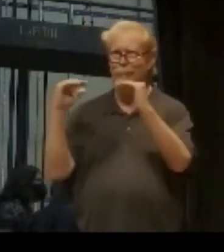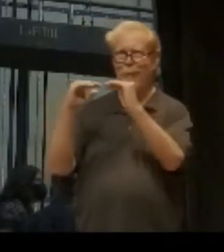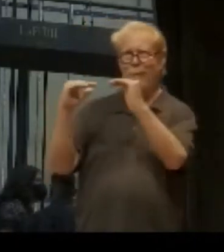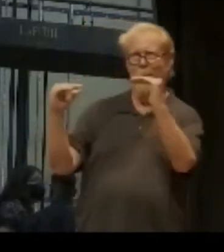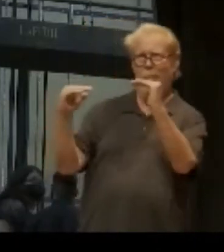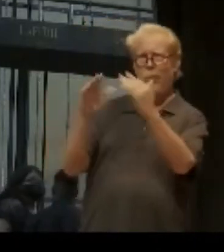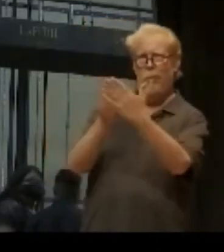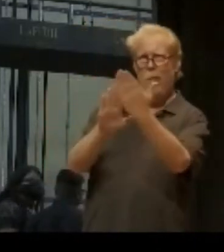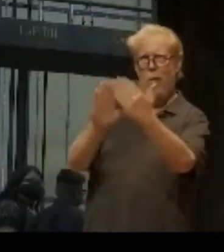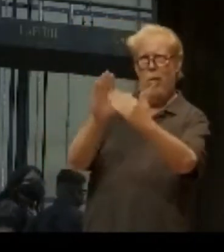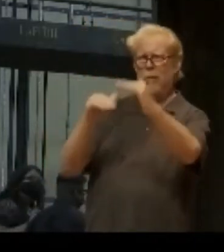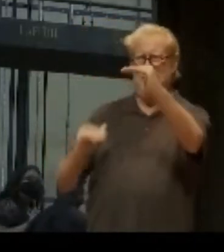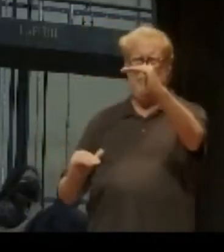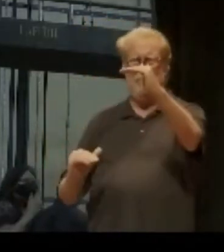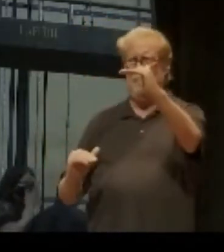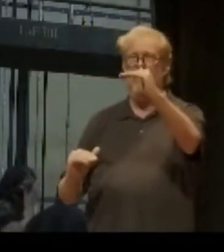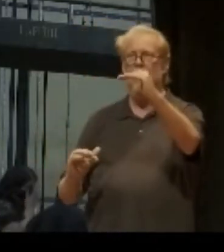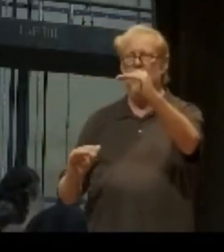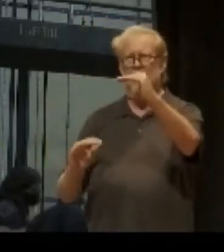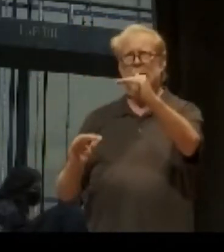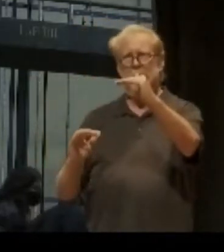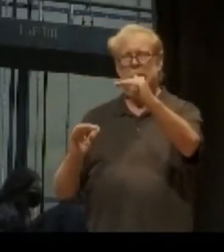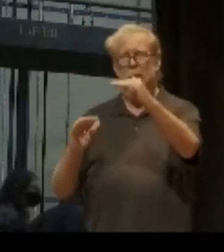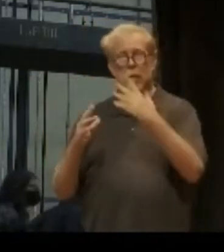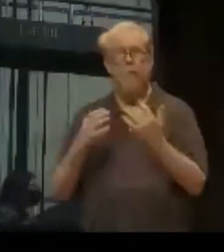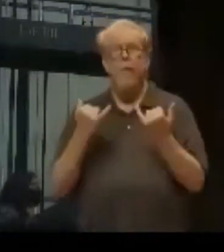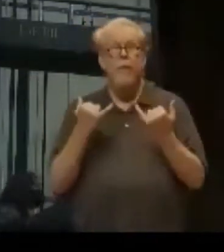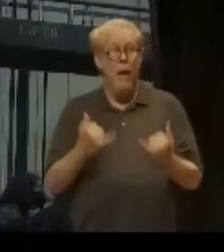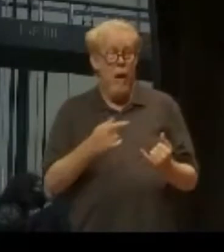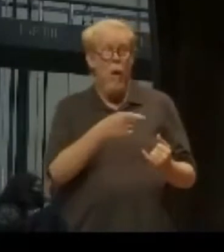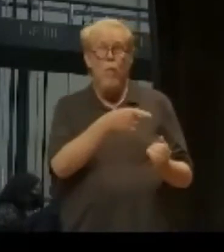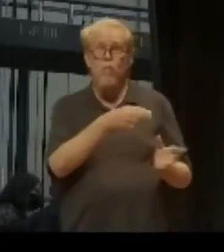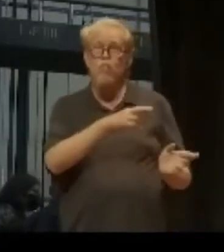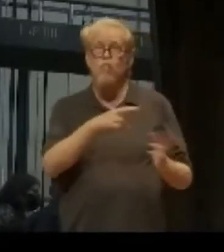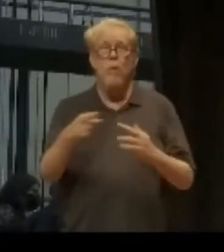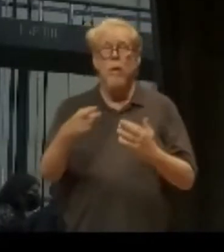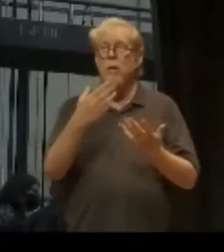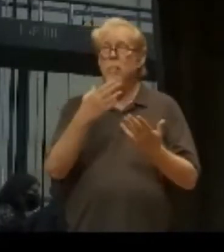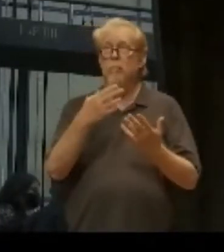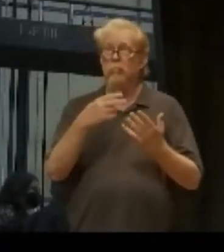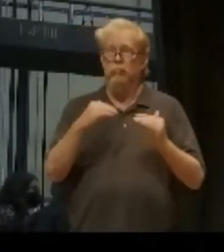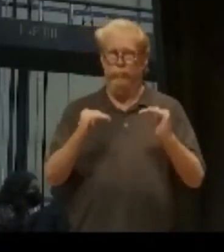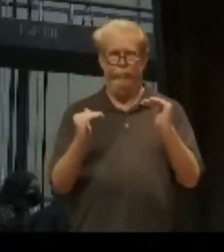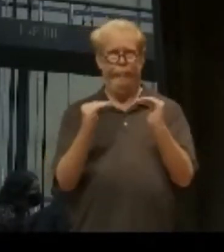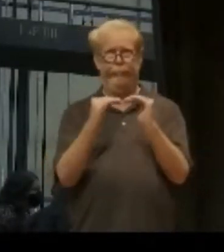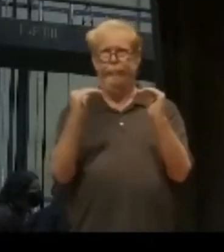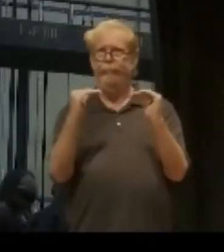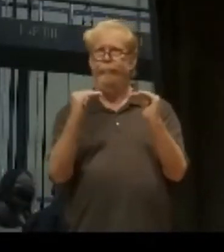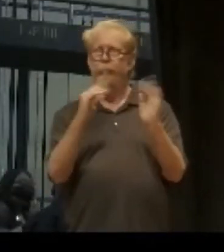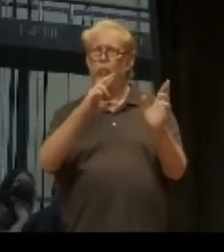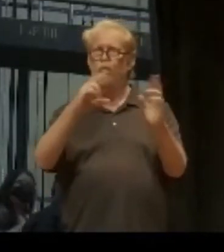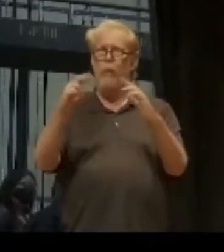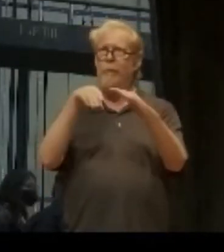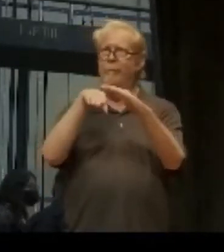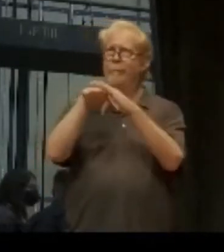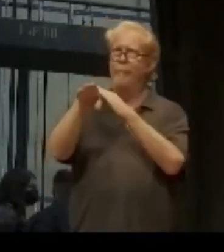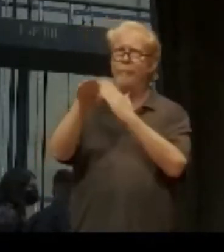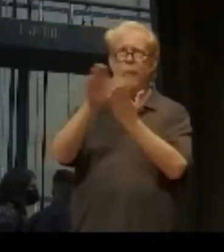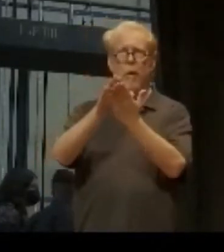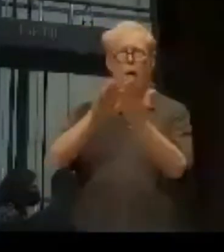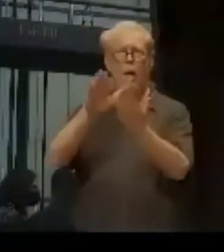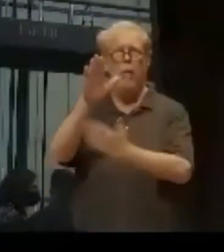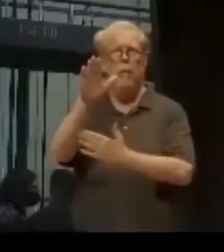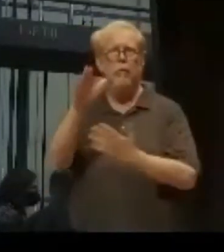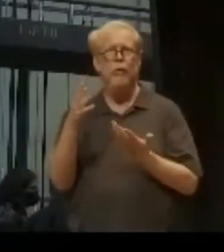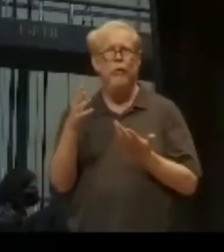ir al college todavía. Ahora hemos cerrado la brecha con el Estado, tenemos los bachilleratos que preparan a los estudiantes listos para ir